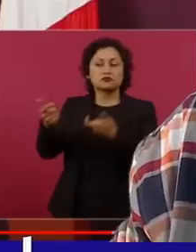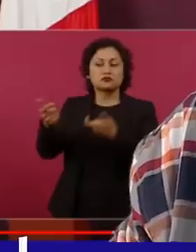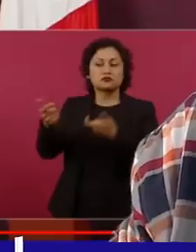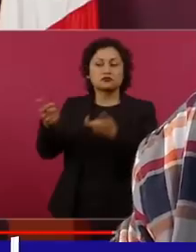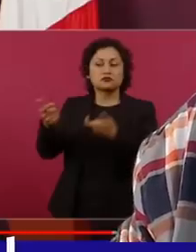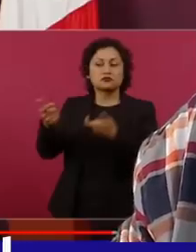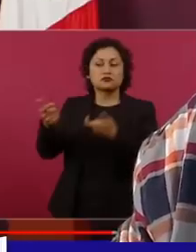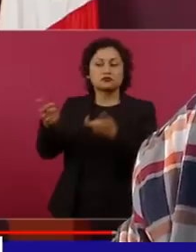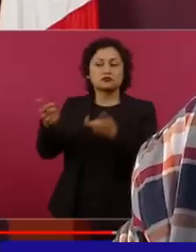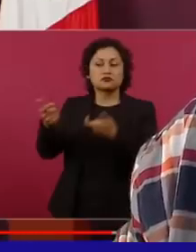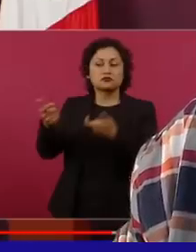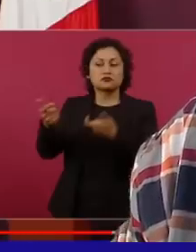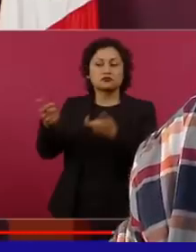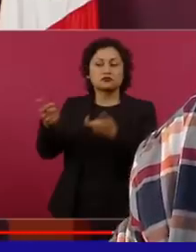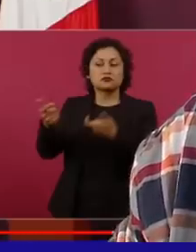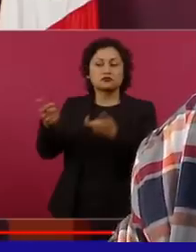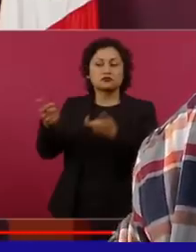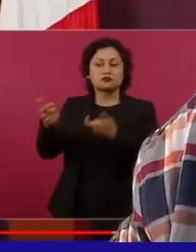manera absolutamente